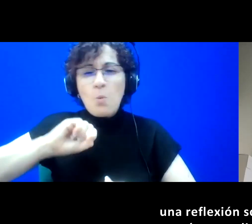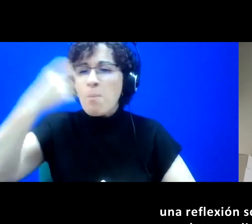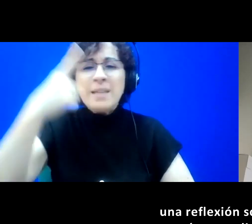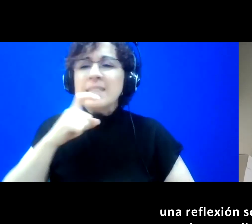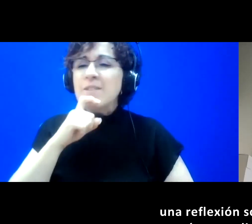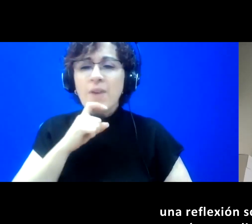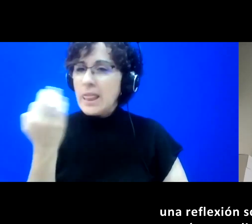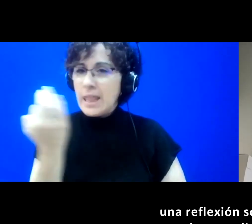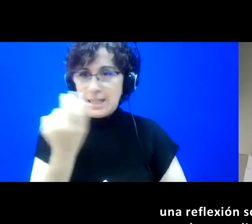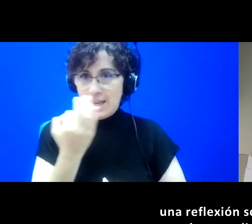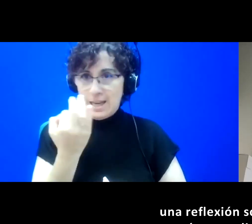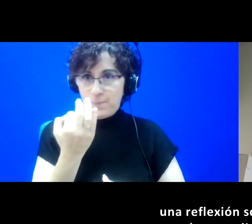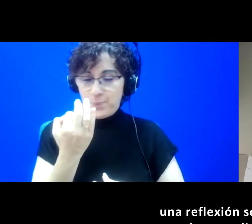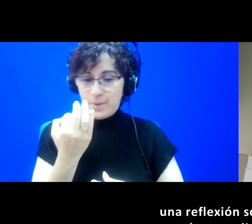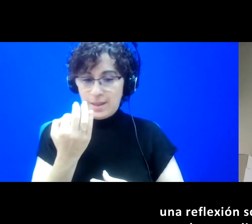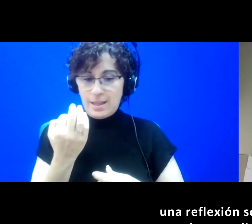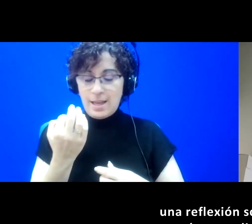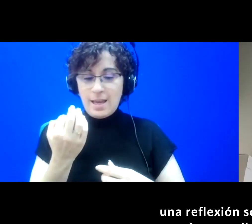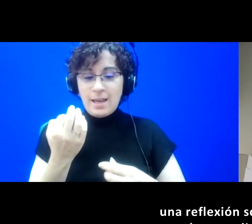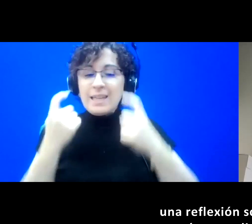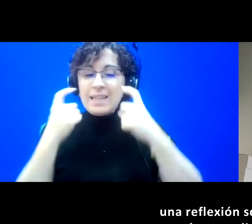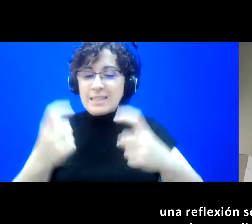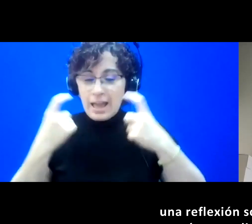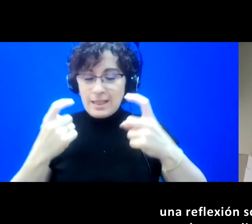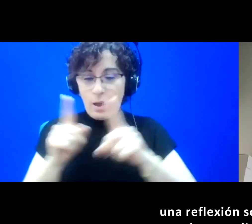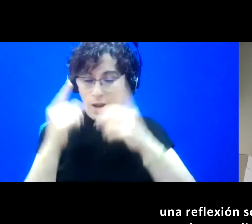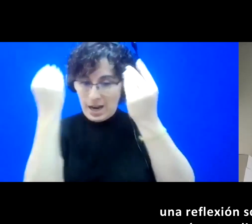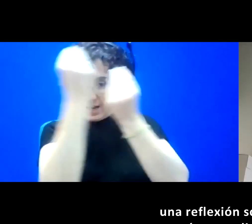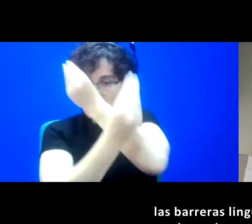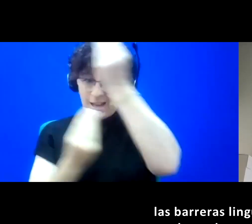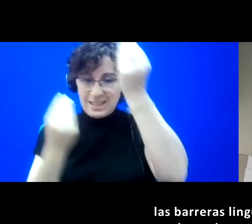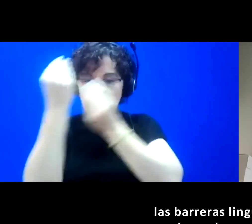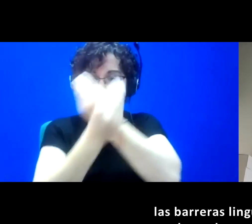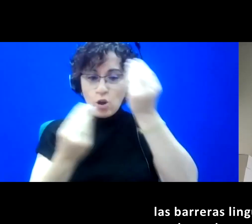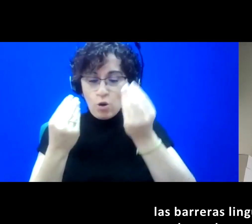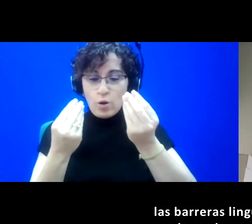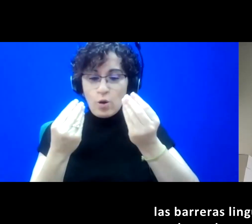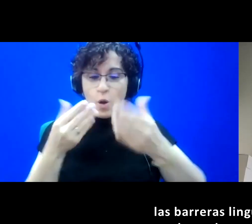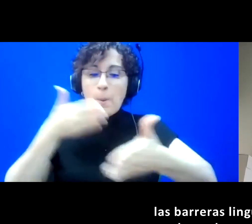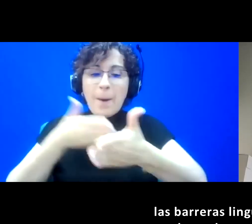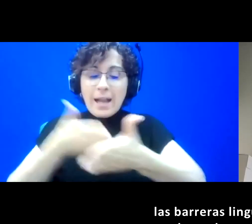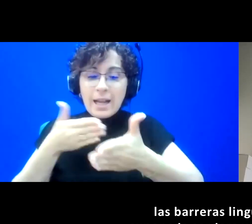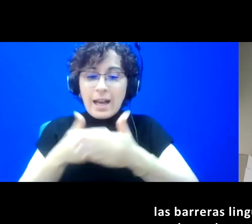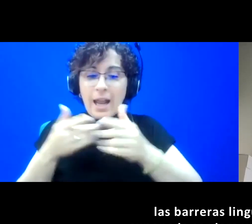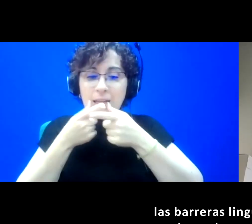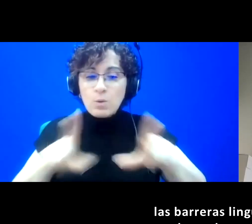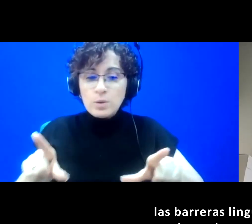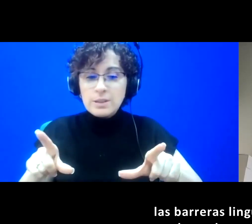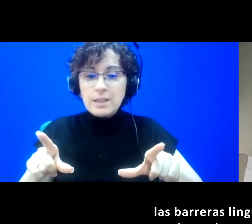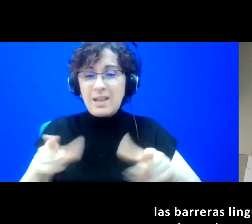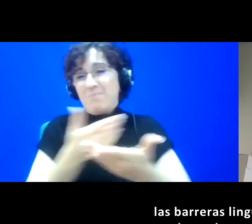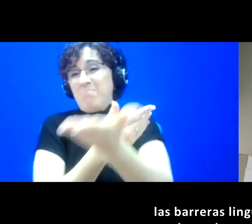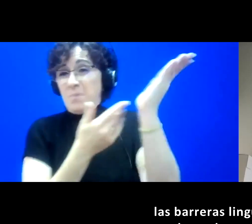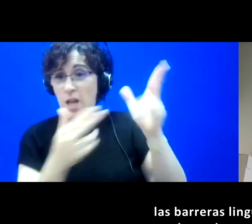reflexión socialmente más extendida sobre las barreras lingüísticas que supone